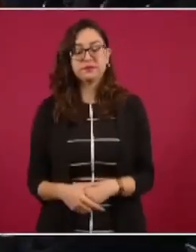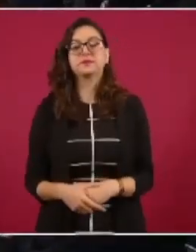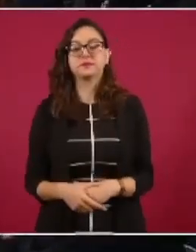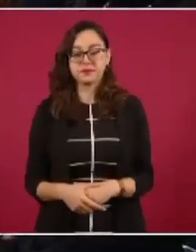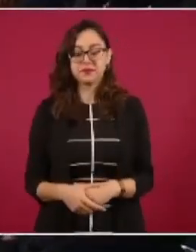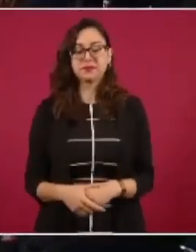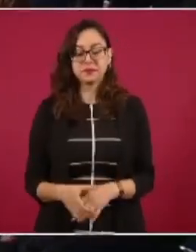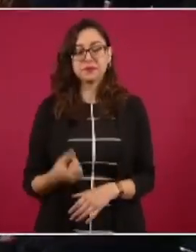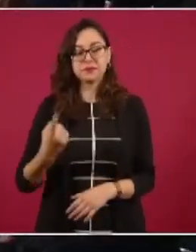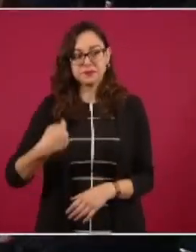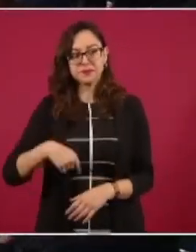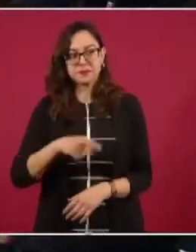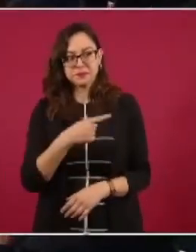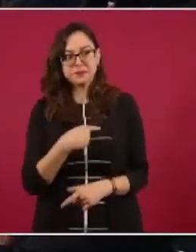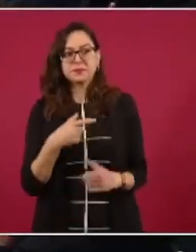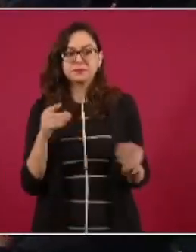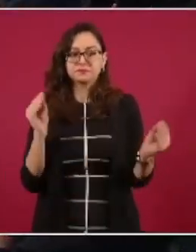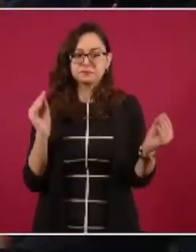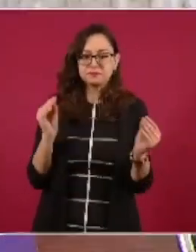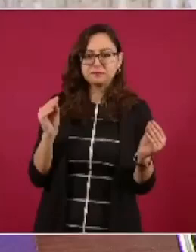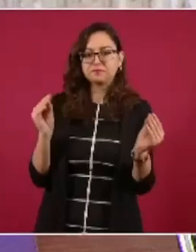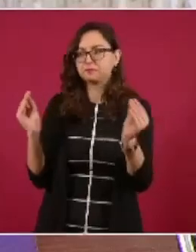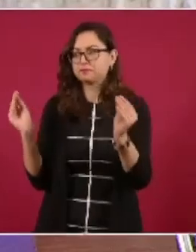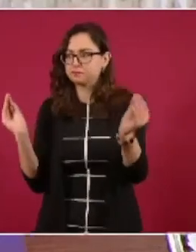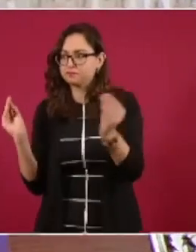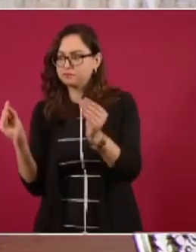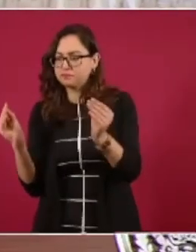Y ya nada más le digo